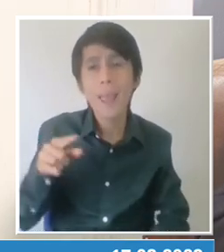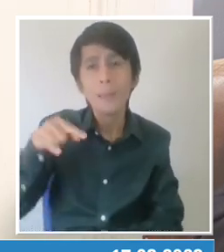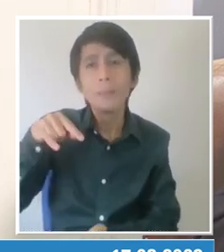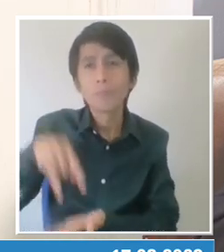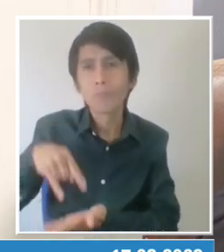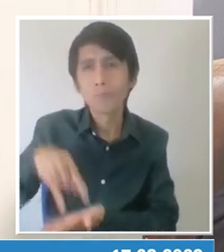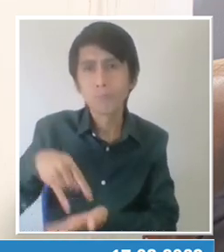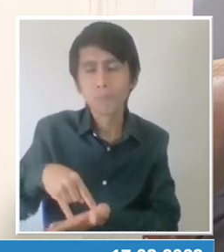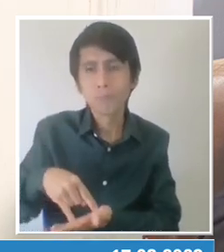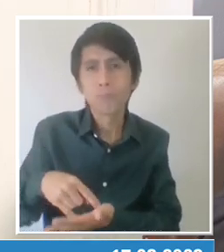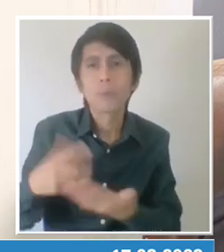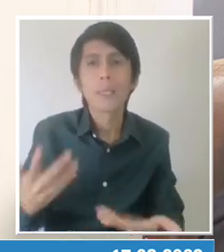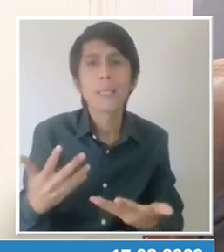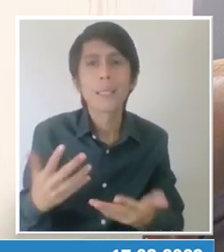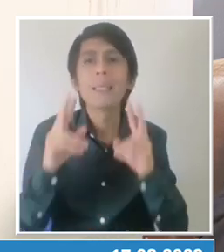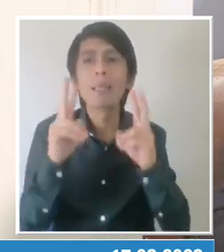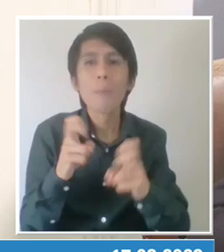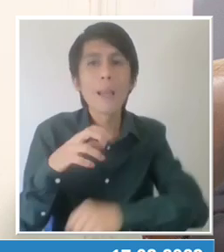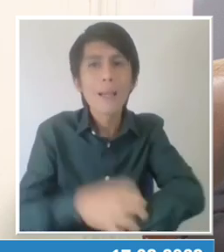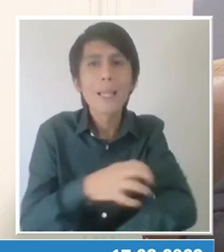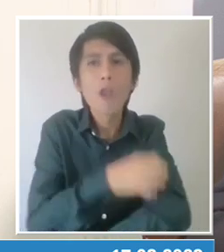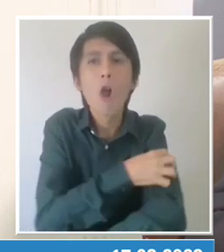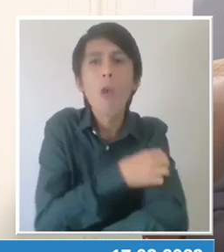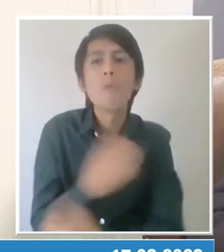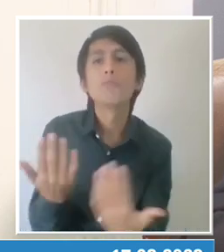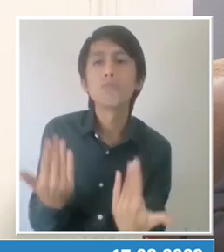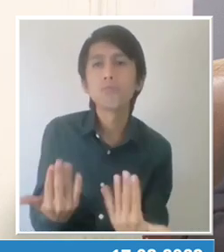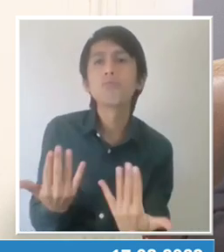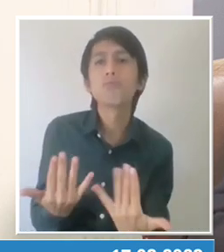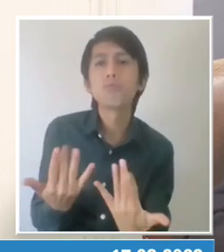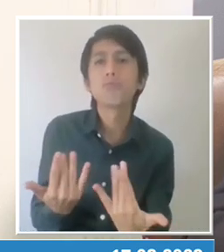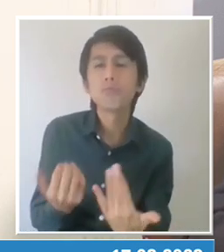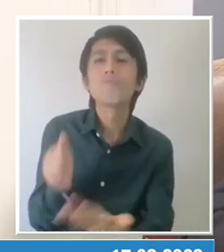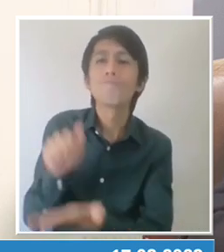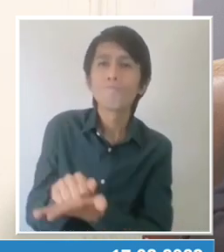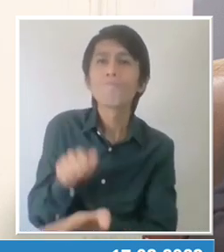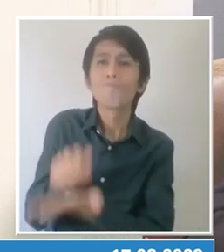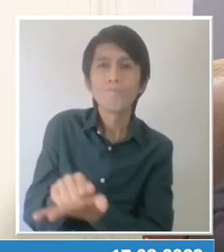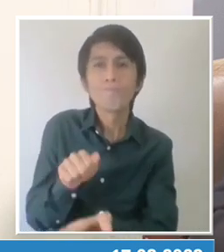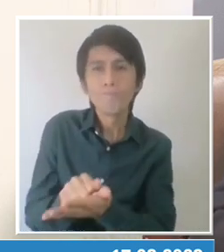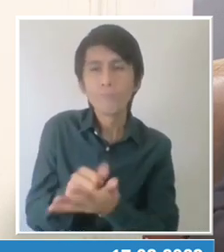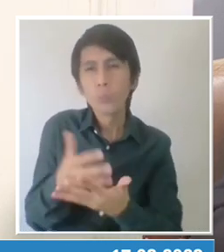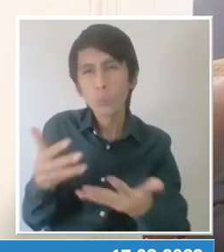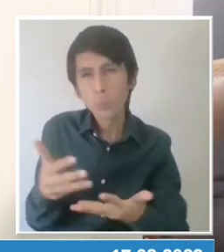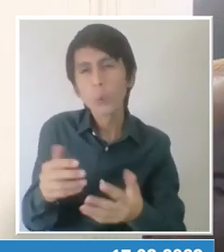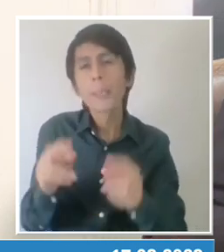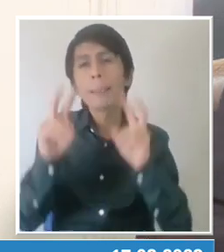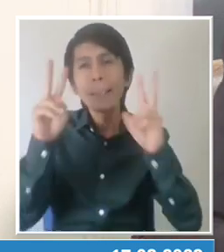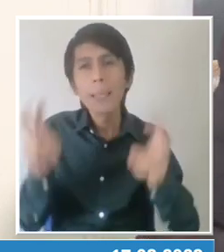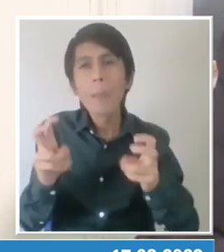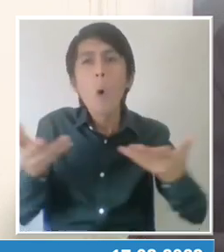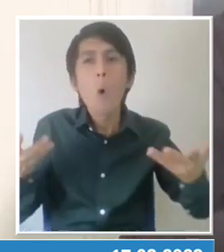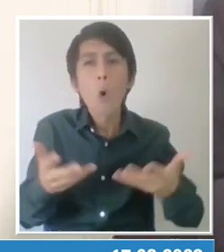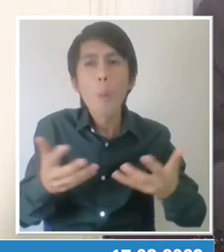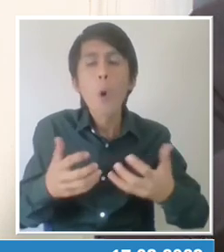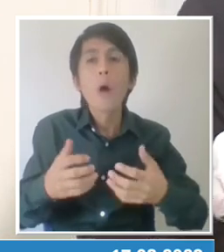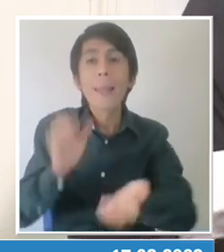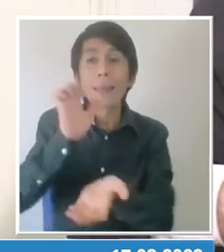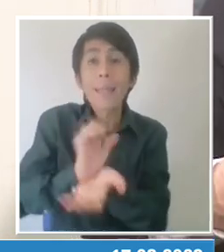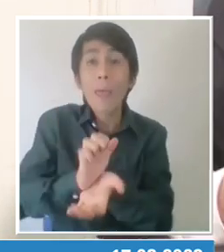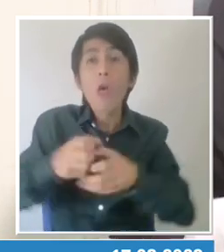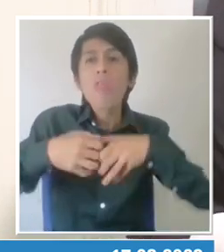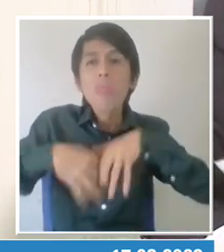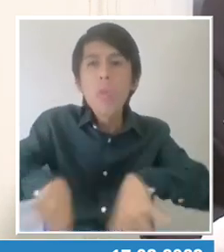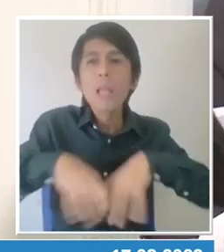mucho con esta forma de descentralizar y desconcentrar el Estado para beneficio de la democracia.